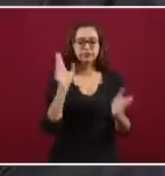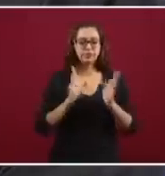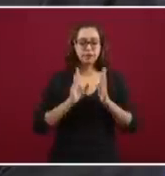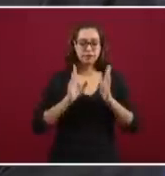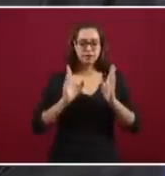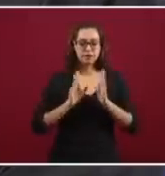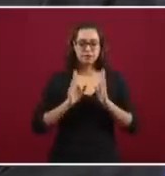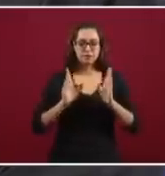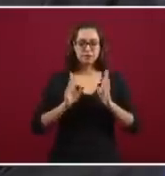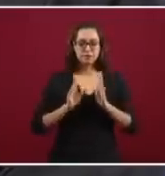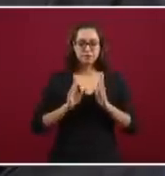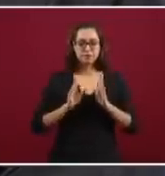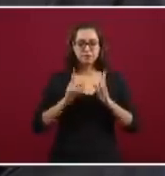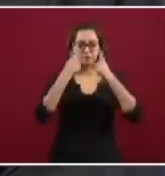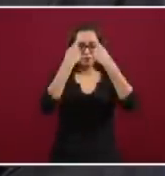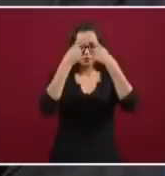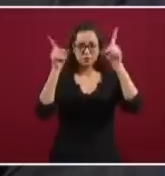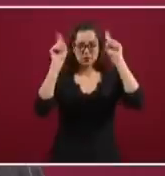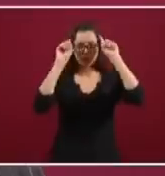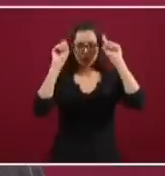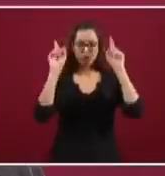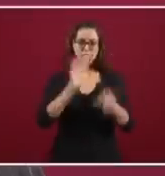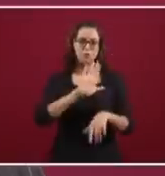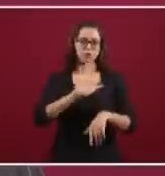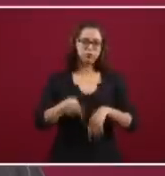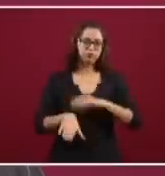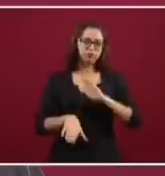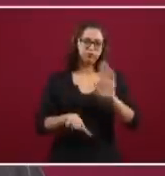militares y marinos asesinados.